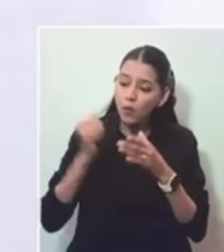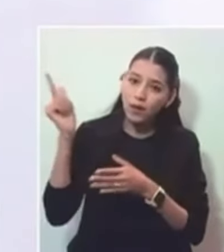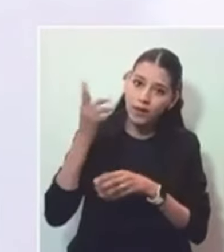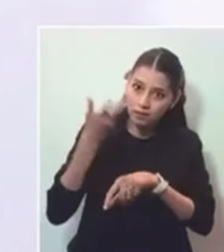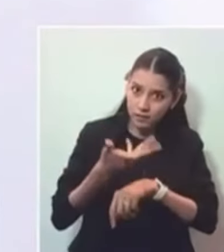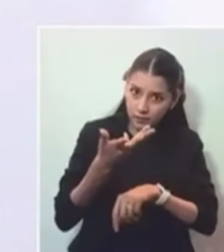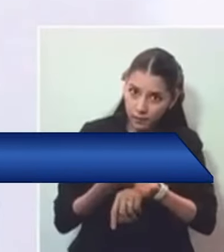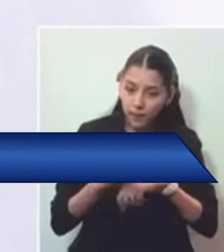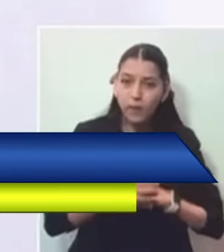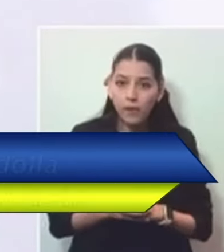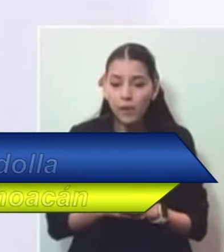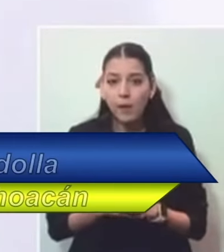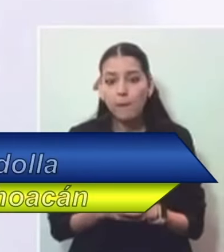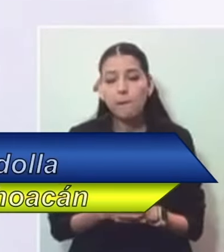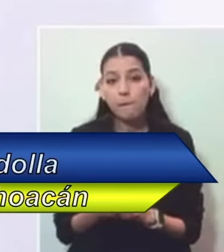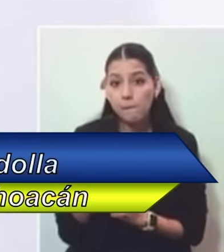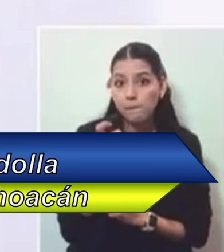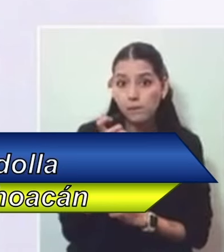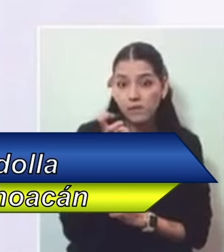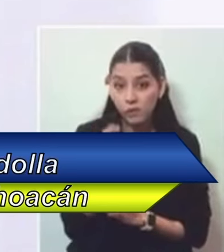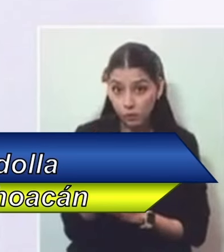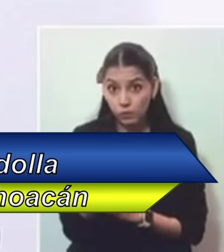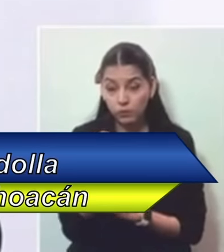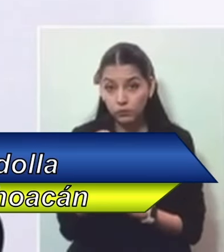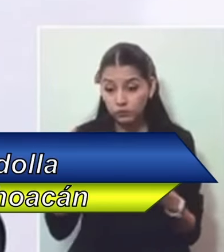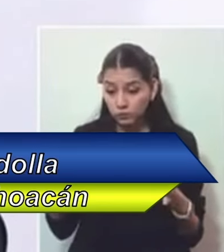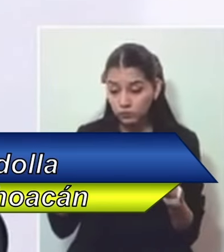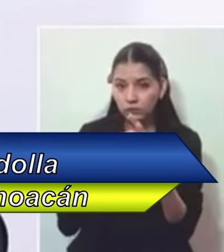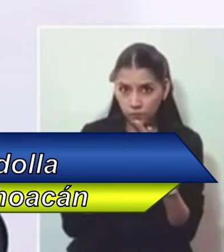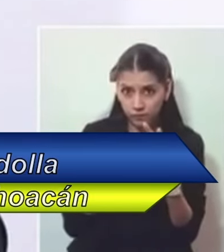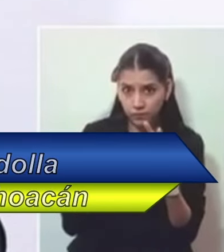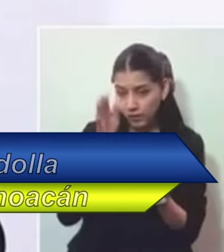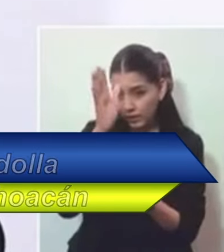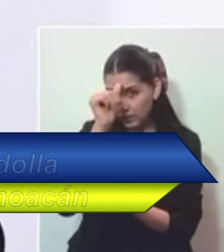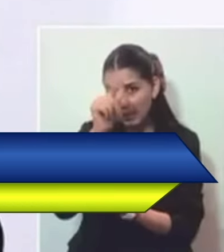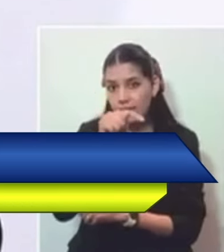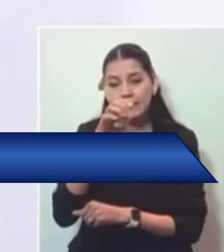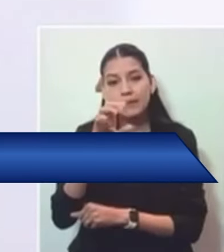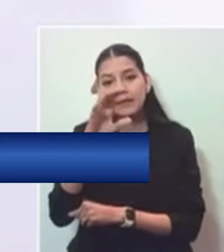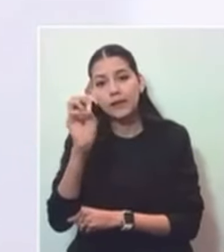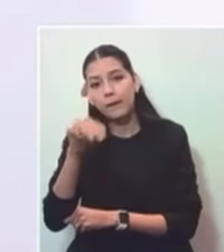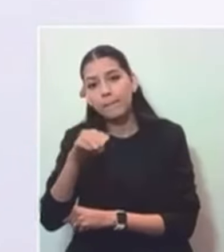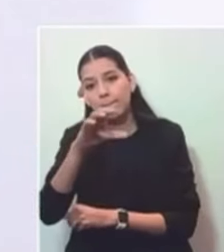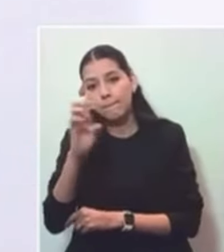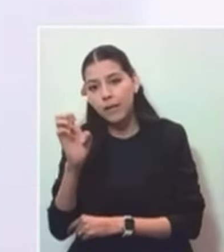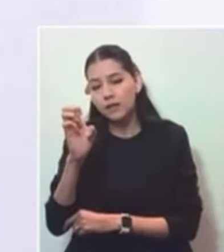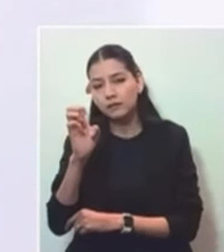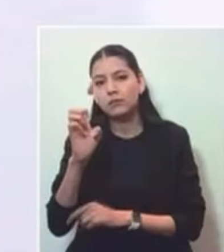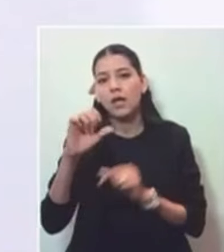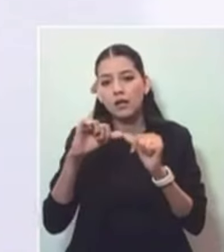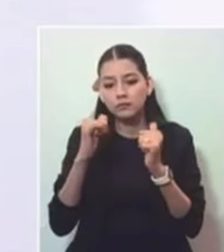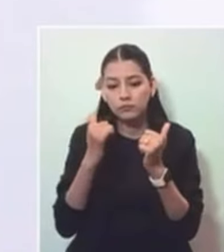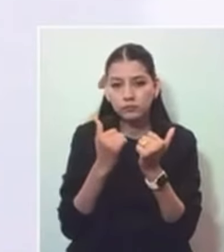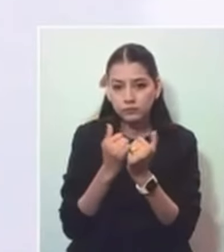La relación que nos brinda el T-MEC, la asociación, el nivel de socios